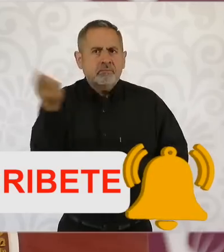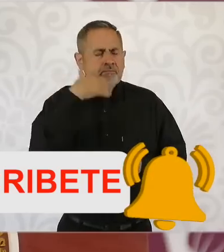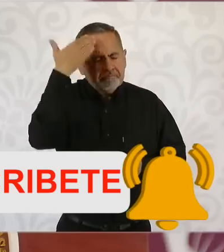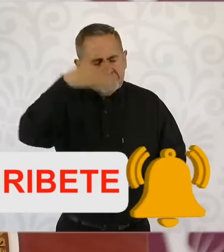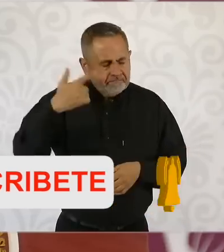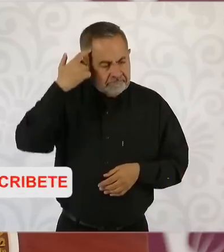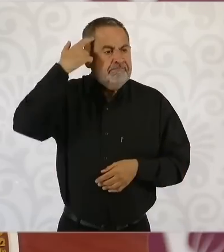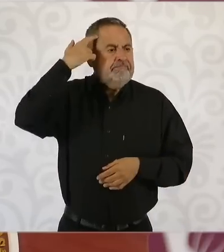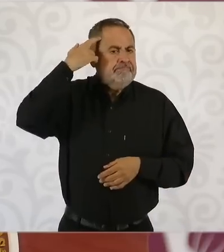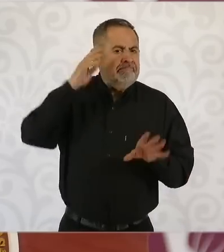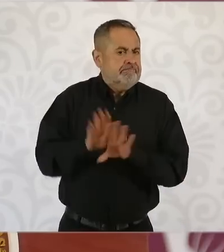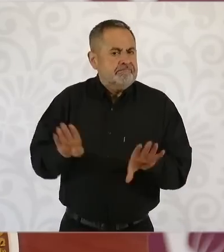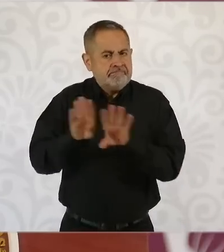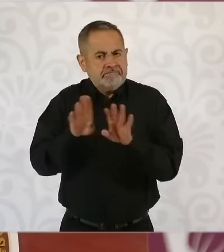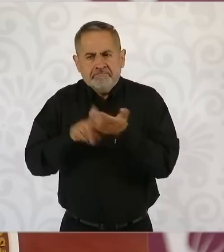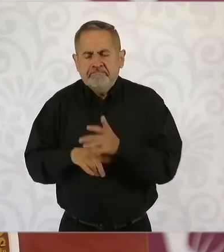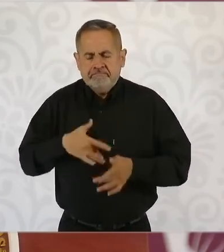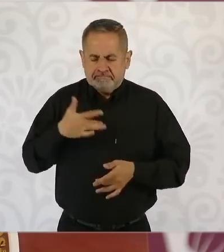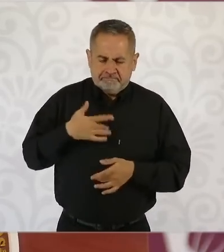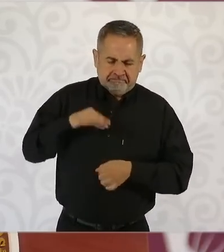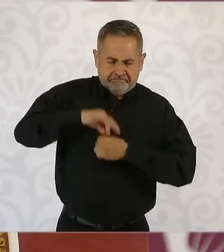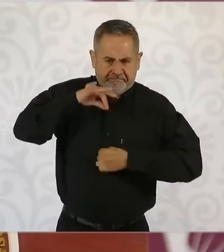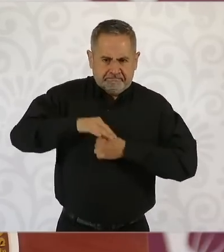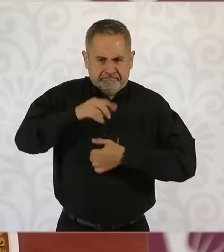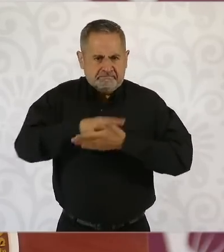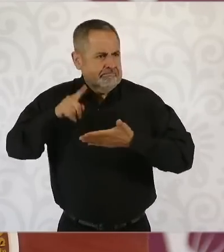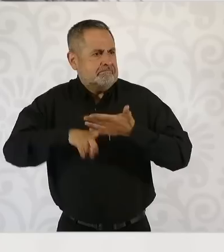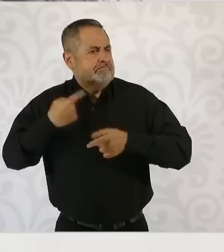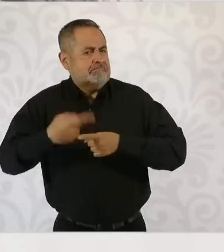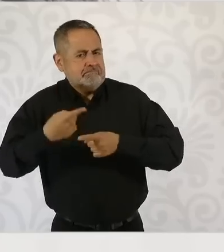su decisión de por quién va a votar. Pero